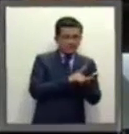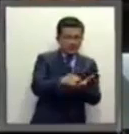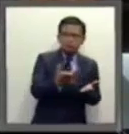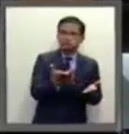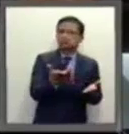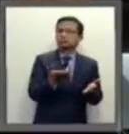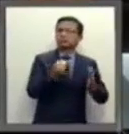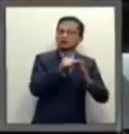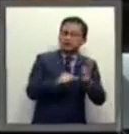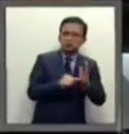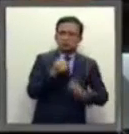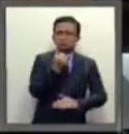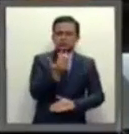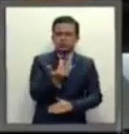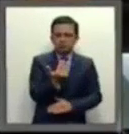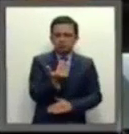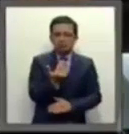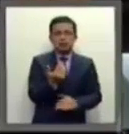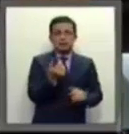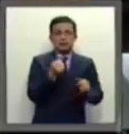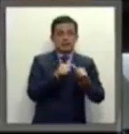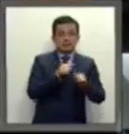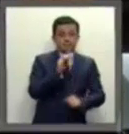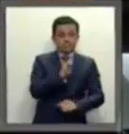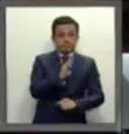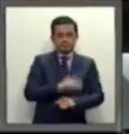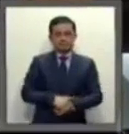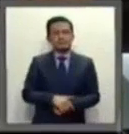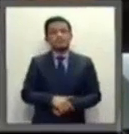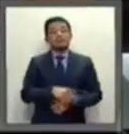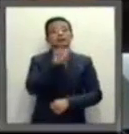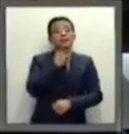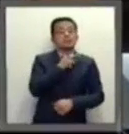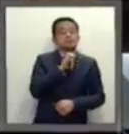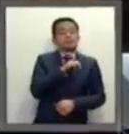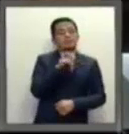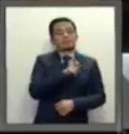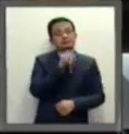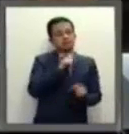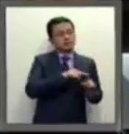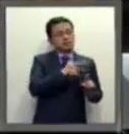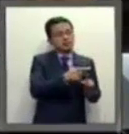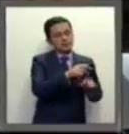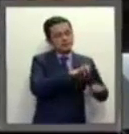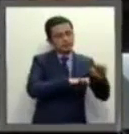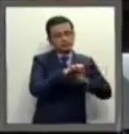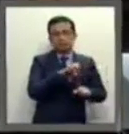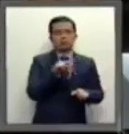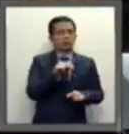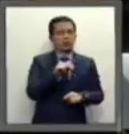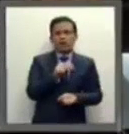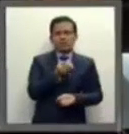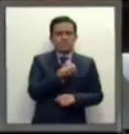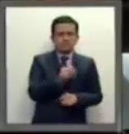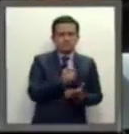artículo 50, letra B. Pemex y organismos subsidiarios no están obligados al